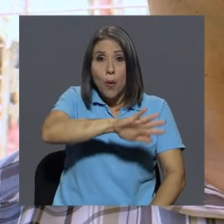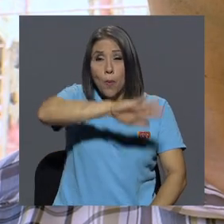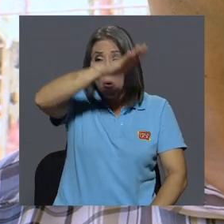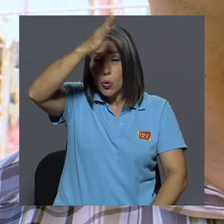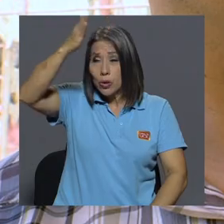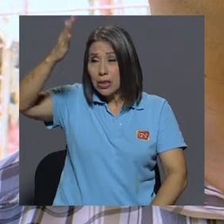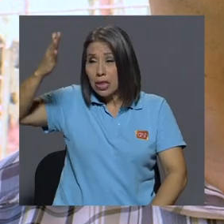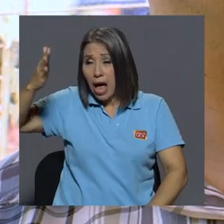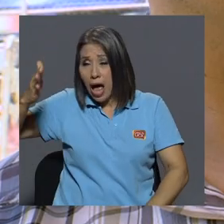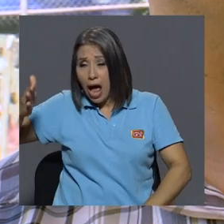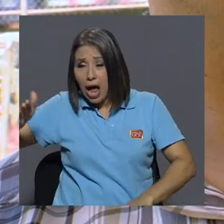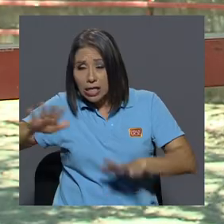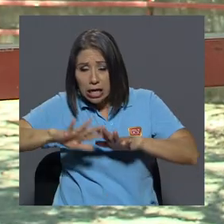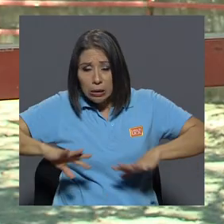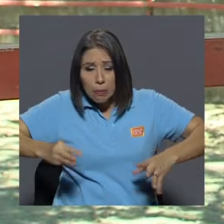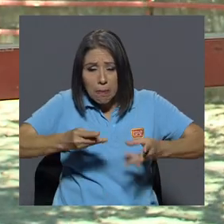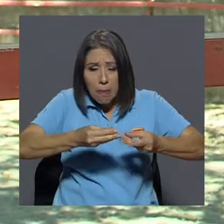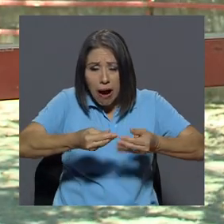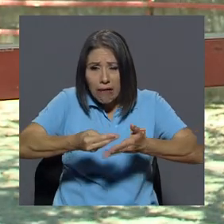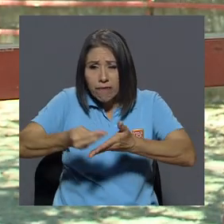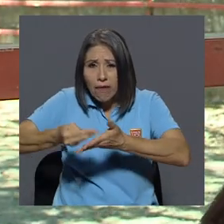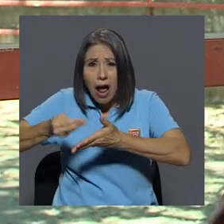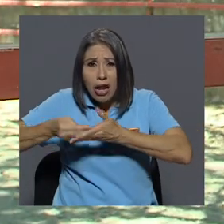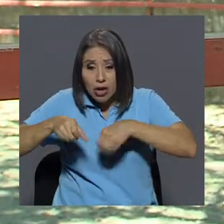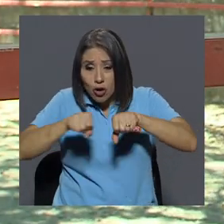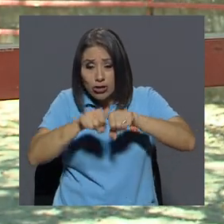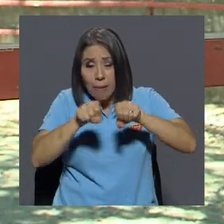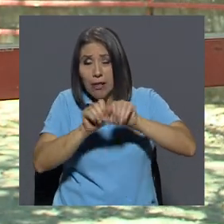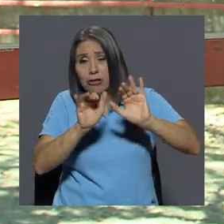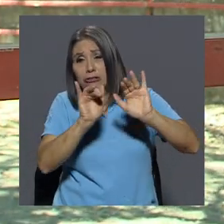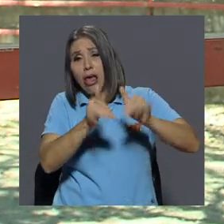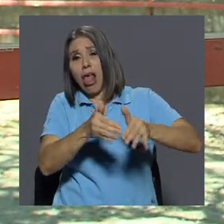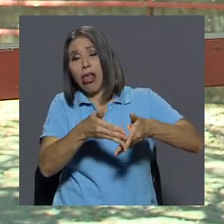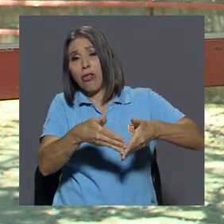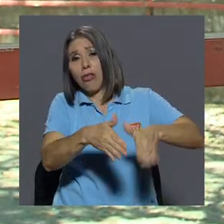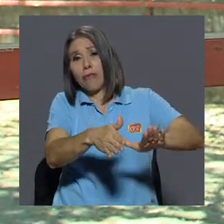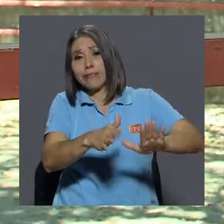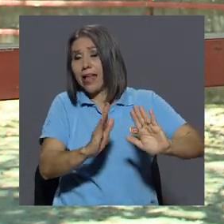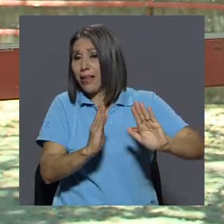barriales que los zapatos se me quedaron en un barrial. Y ahí los dejé.